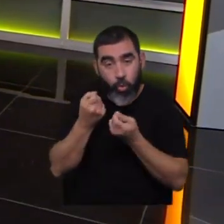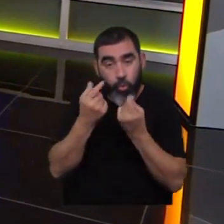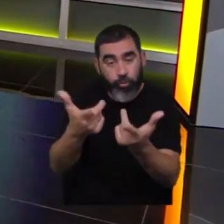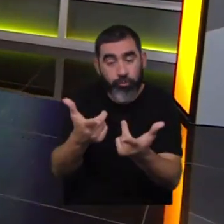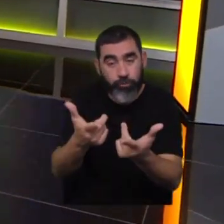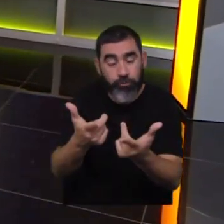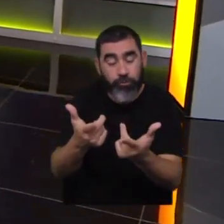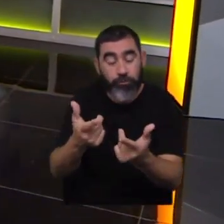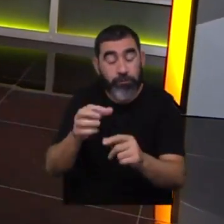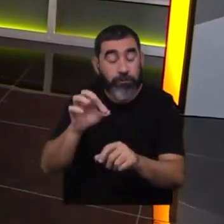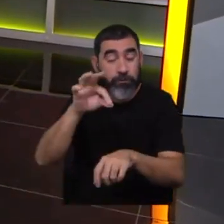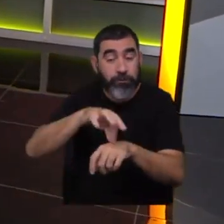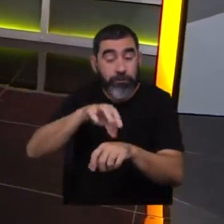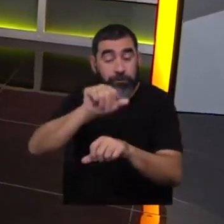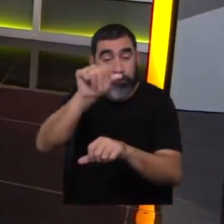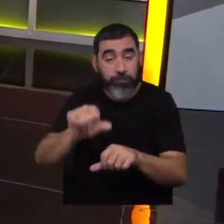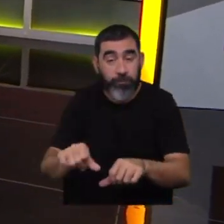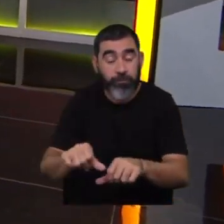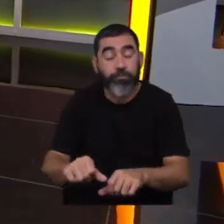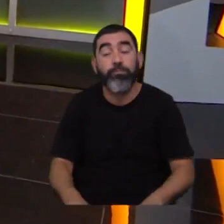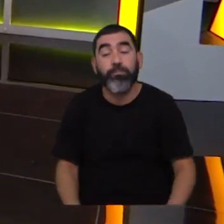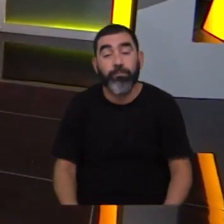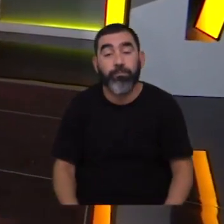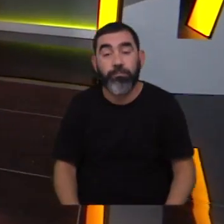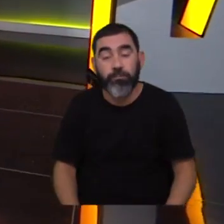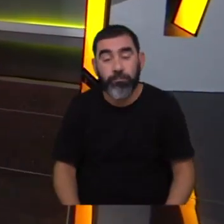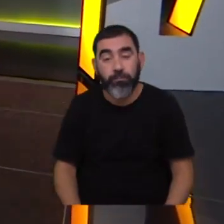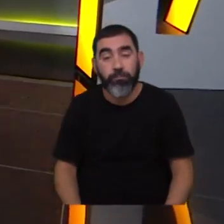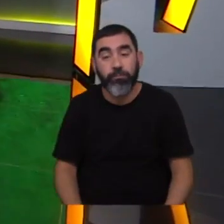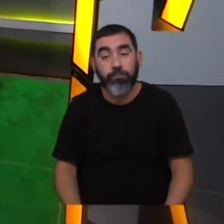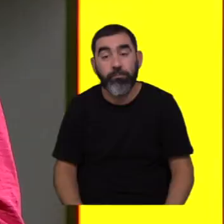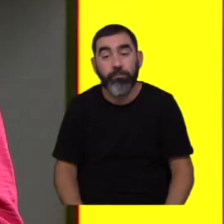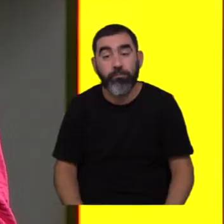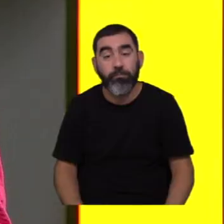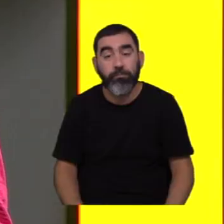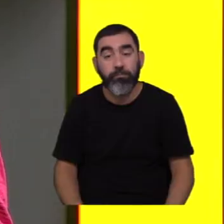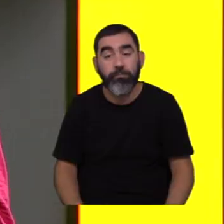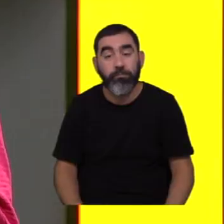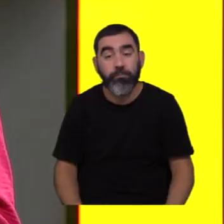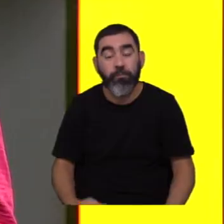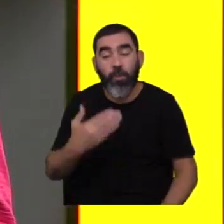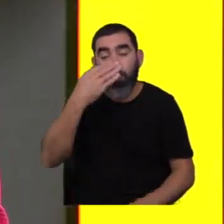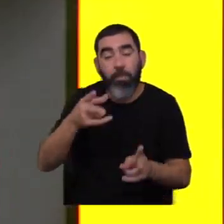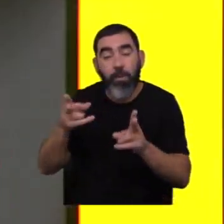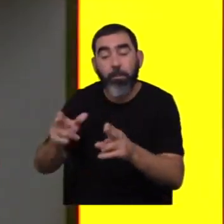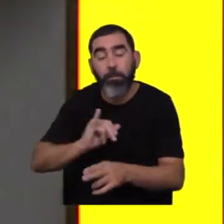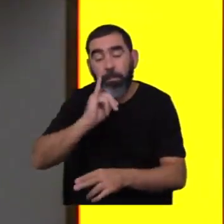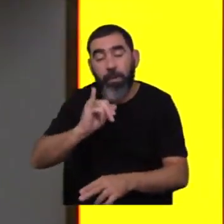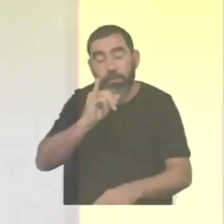exactamente, a lo que es la resistencia antibiótica de lo que hay acá en Uruguay. Así que bueno, vemos la última parte del